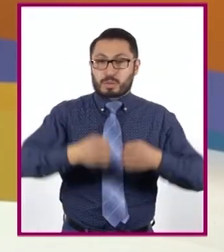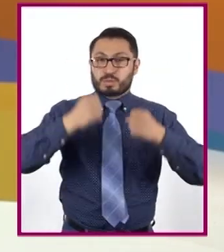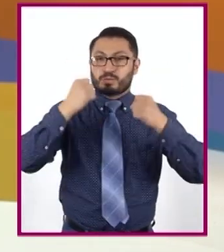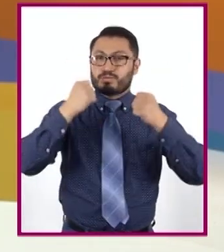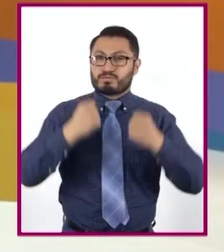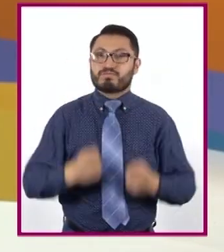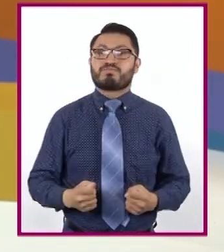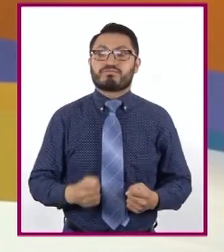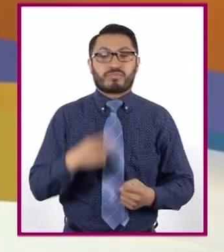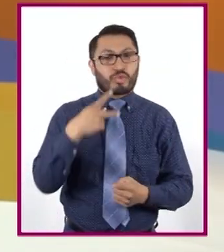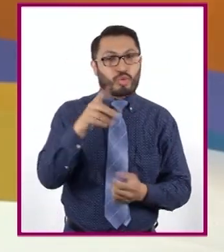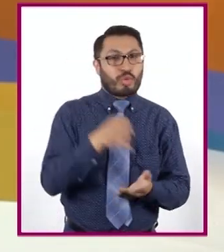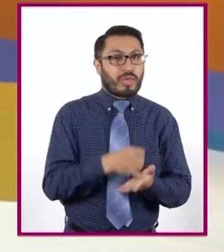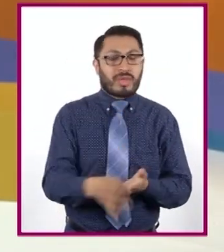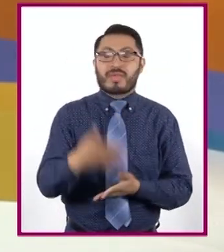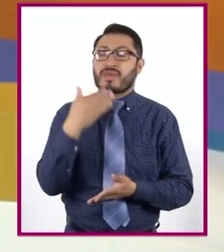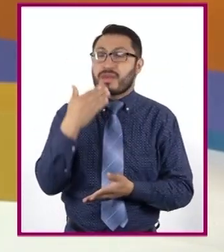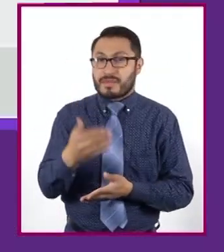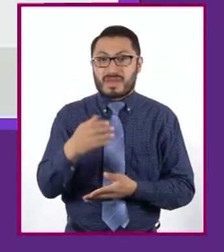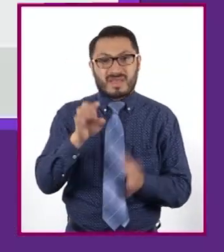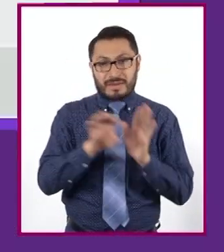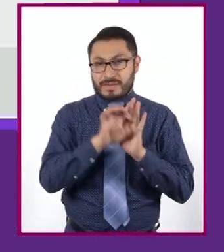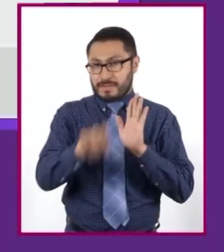decisiones. Veamos un ejemplo.